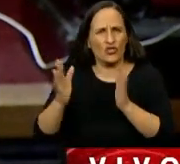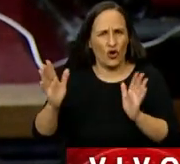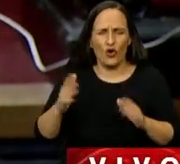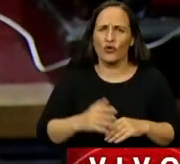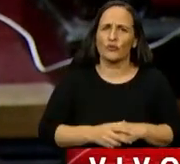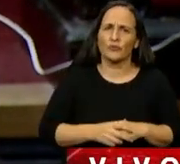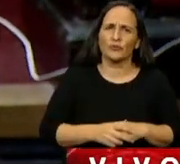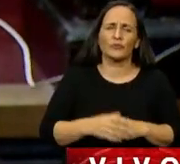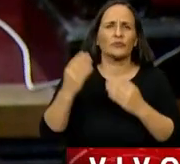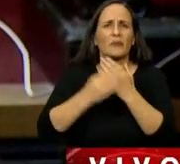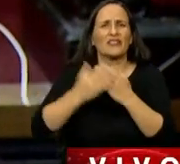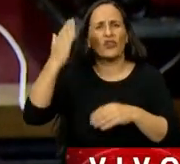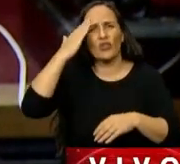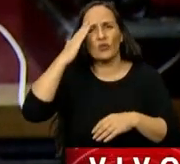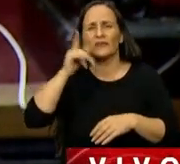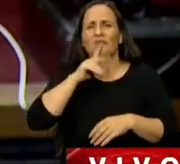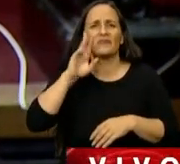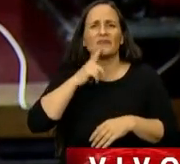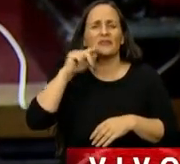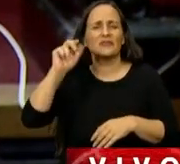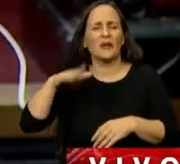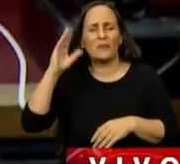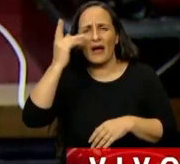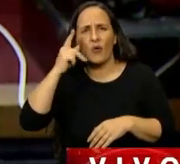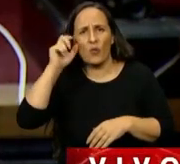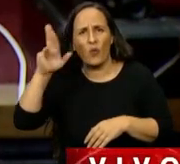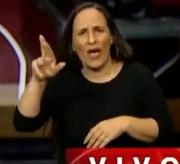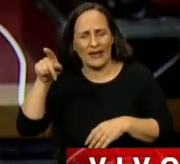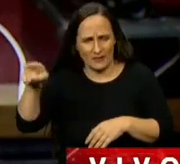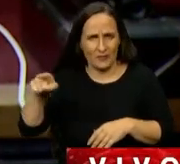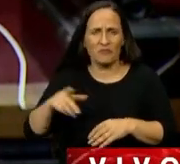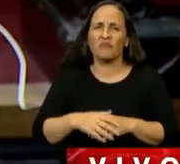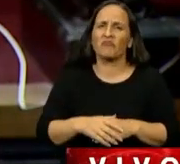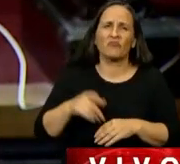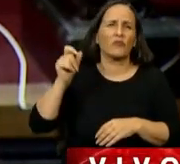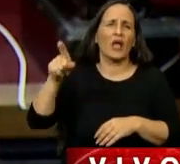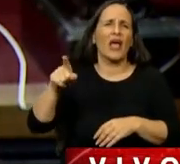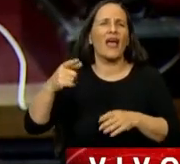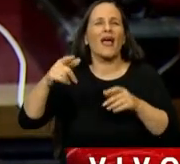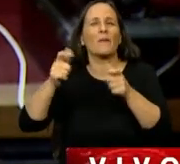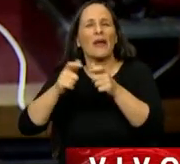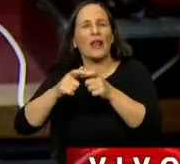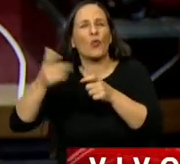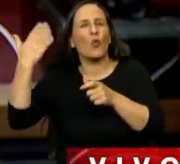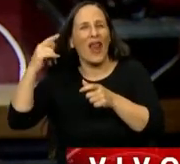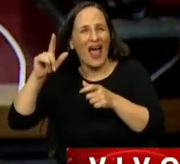declaración. Ministro de Cultura Tristan Bauer, un partisano, el de la tierra arrasada,